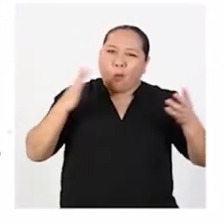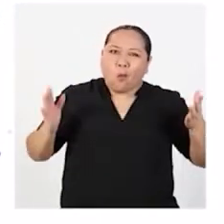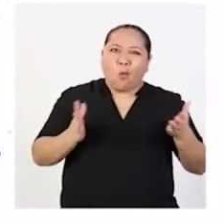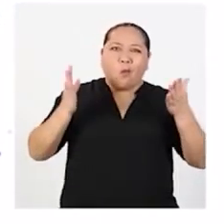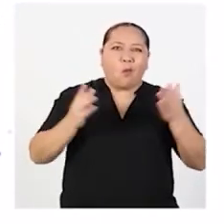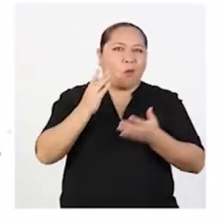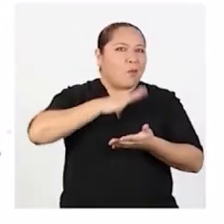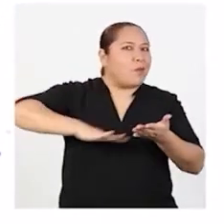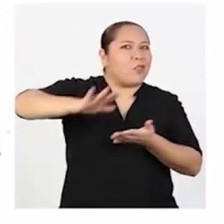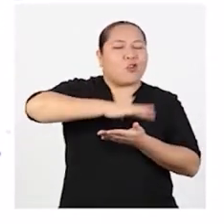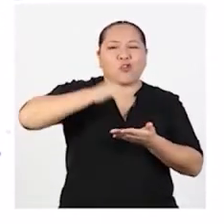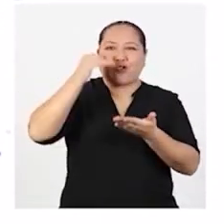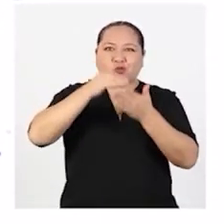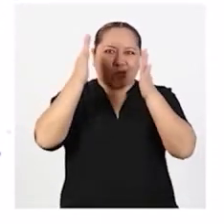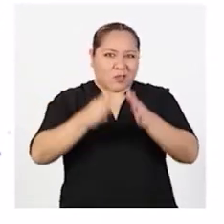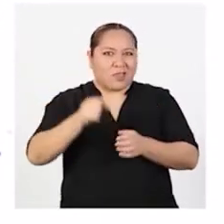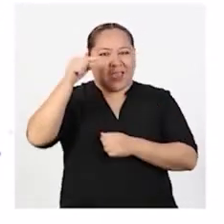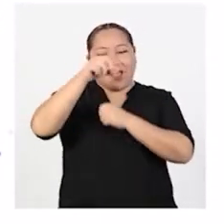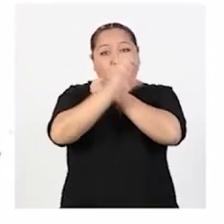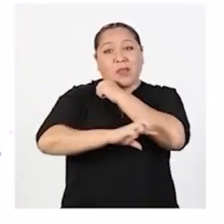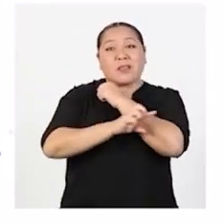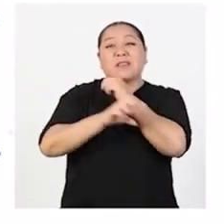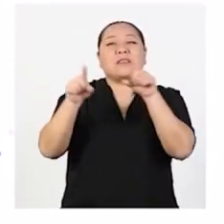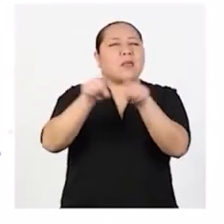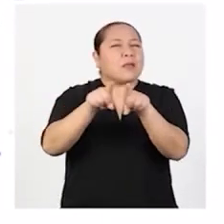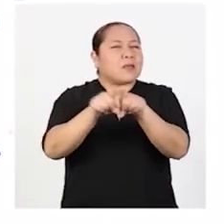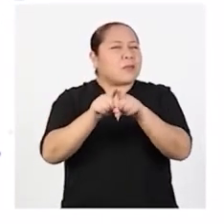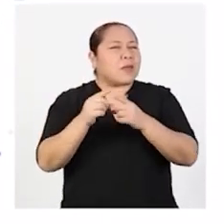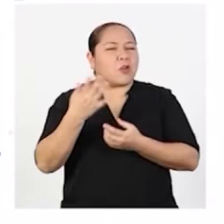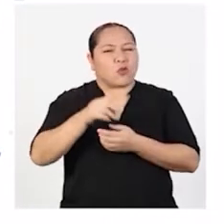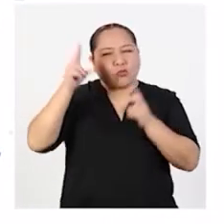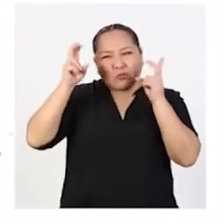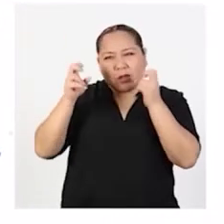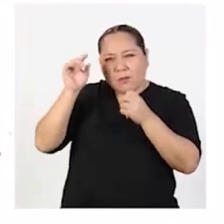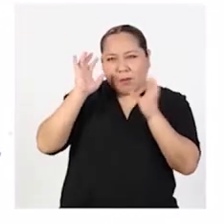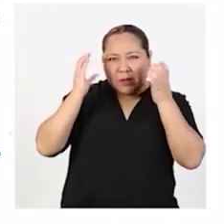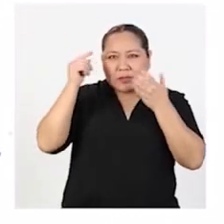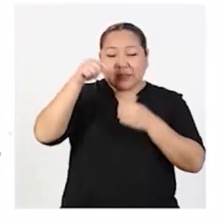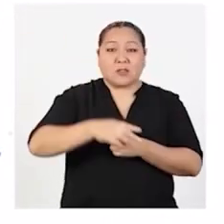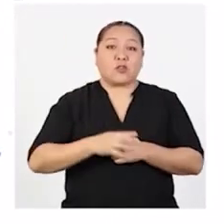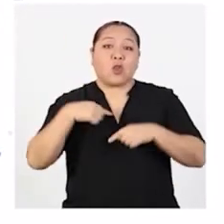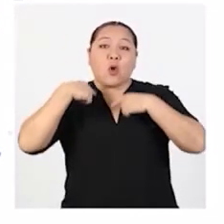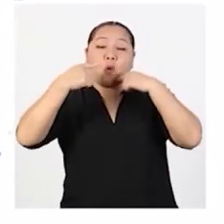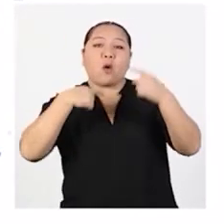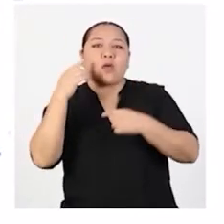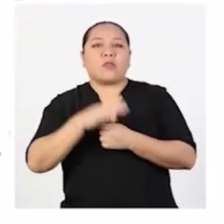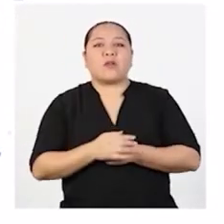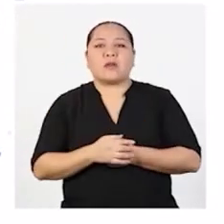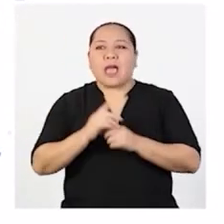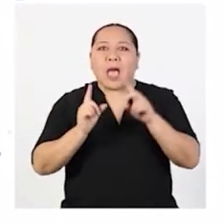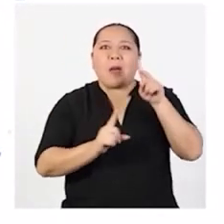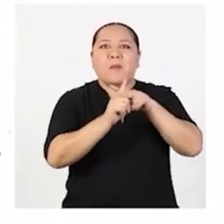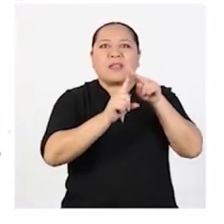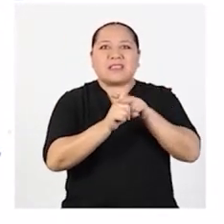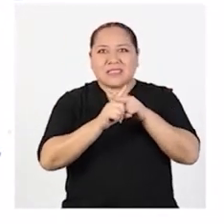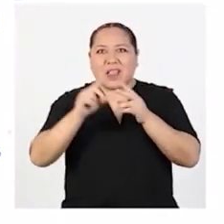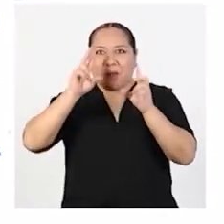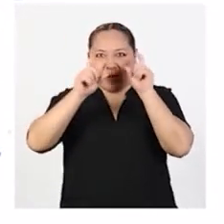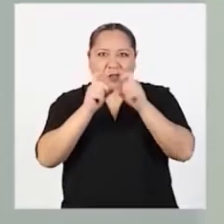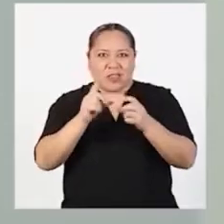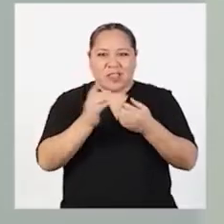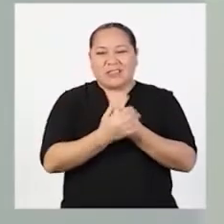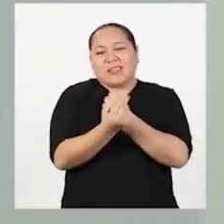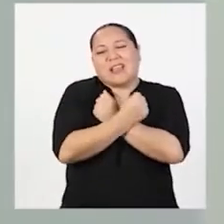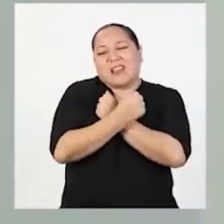Salud del Perú investiga, entre otros temas, la diversidad genética en la población nativa y mestiza del